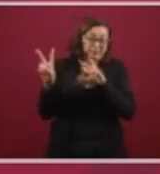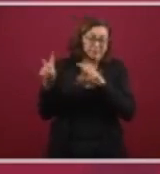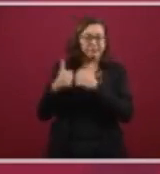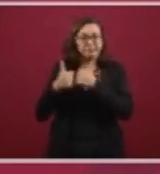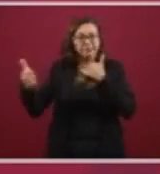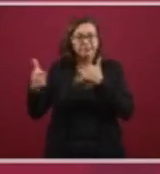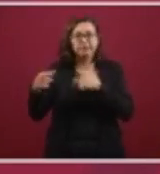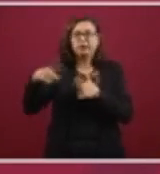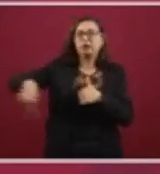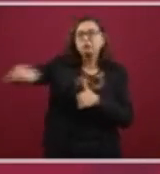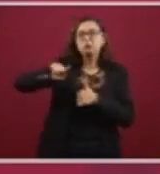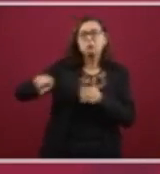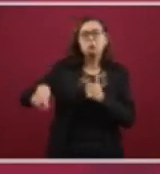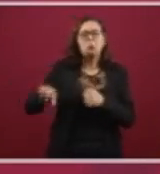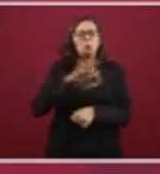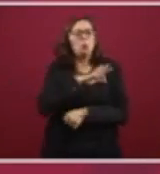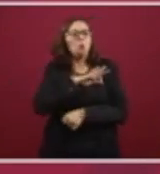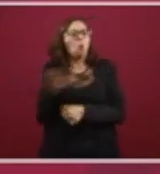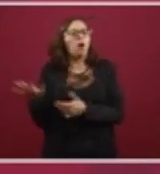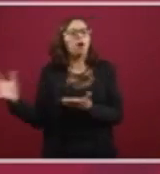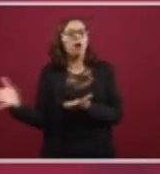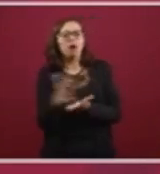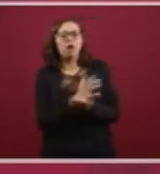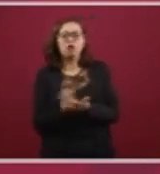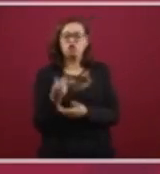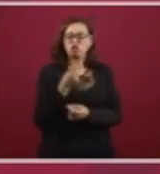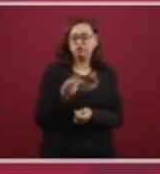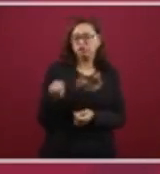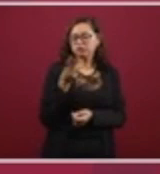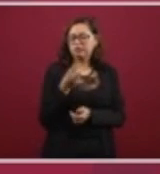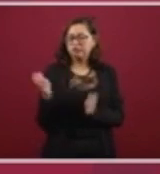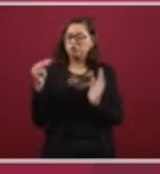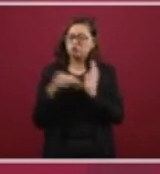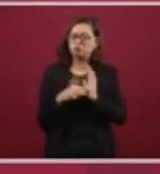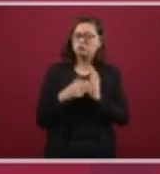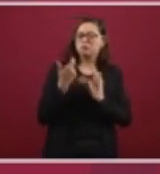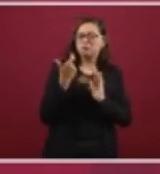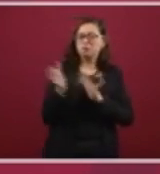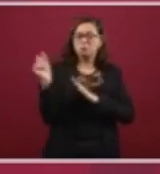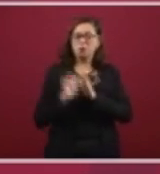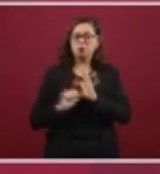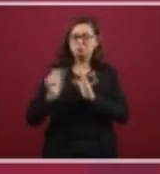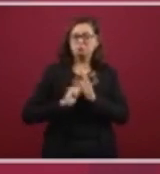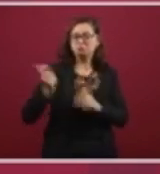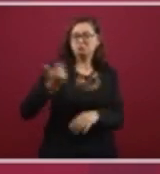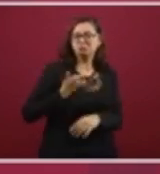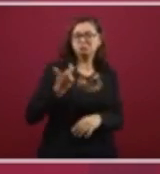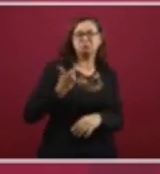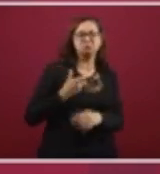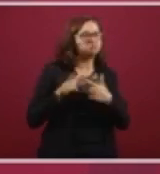van a ganar 200, 300 mil pesos mensuales. Eso no.